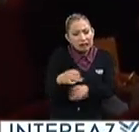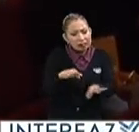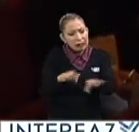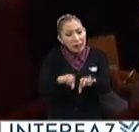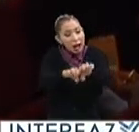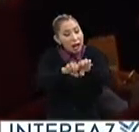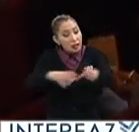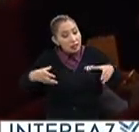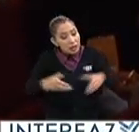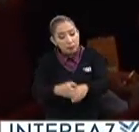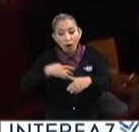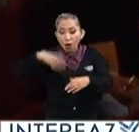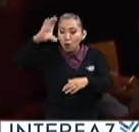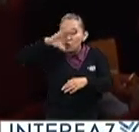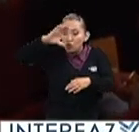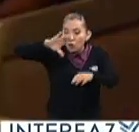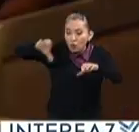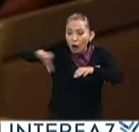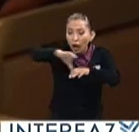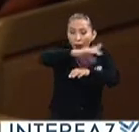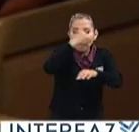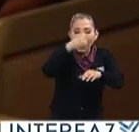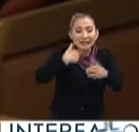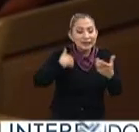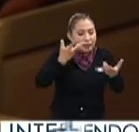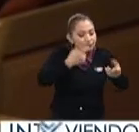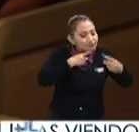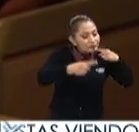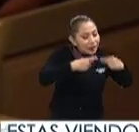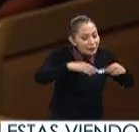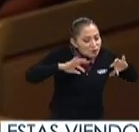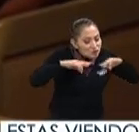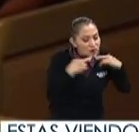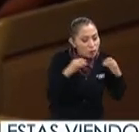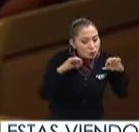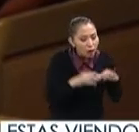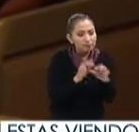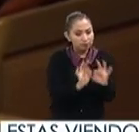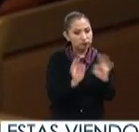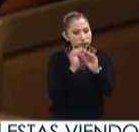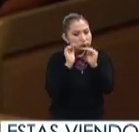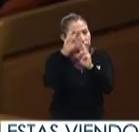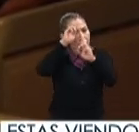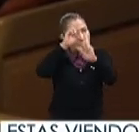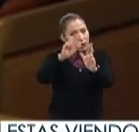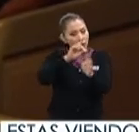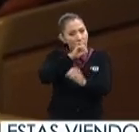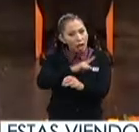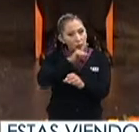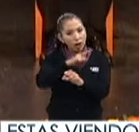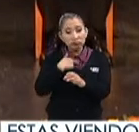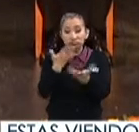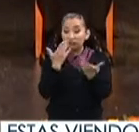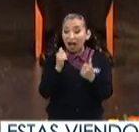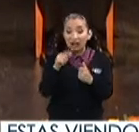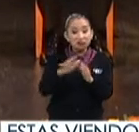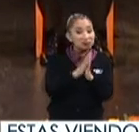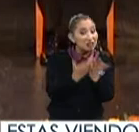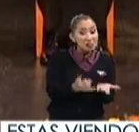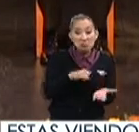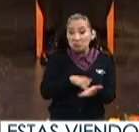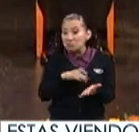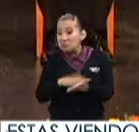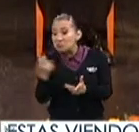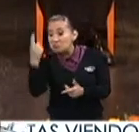trabajar en equipos interculturales para crear espacios de diálogo y dignificación de la lengua. Frente a la escasa oferta editorial y la